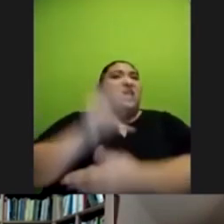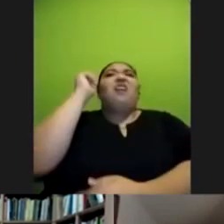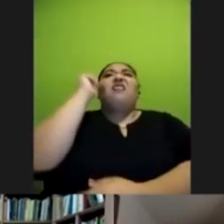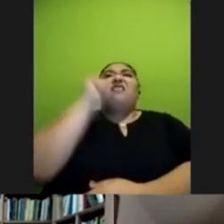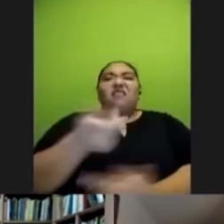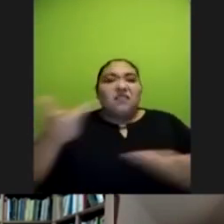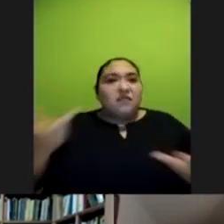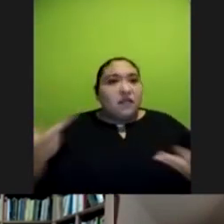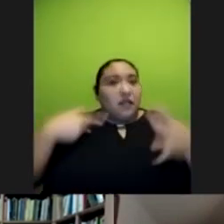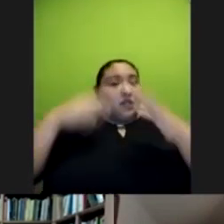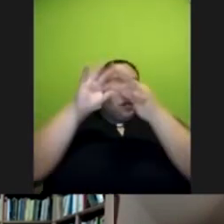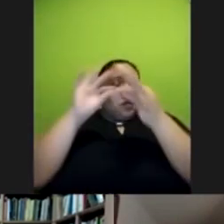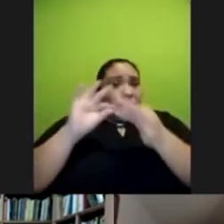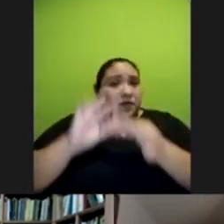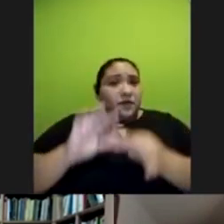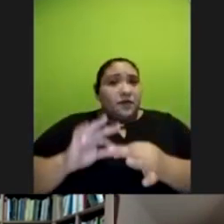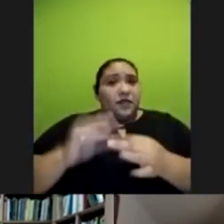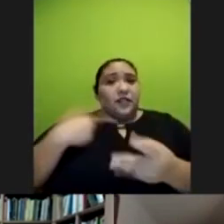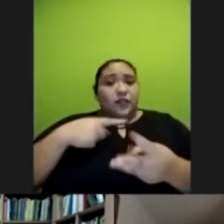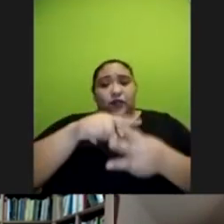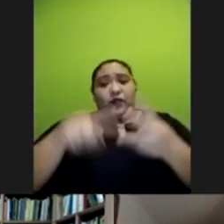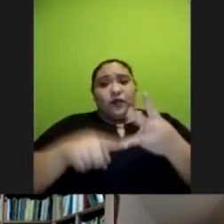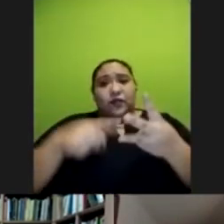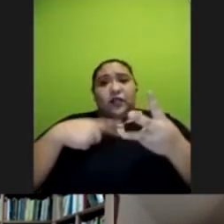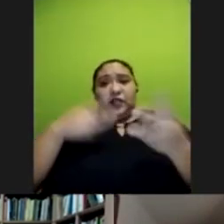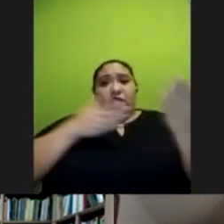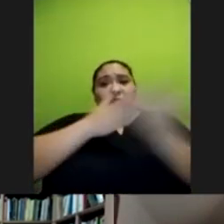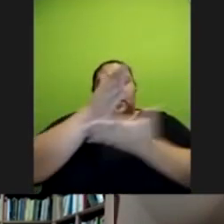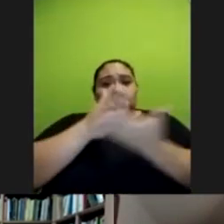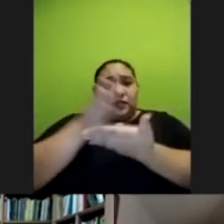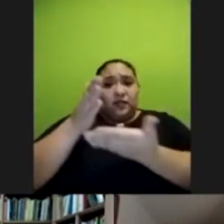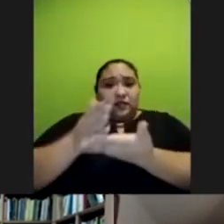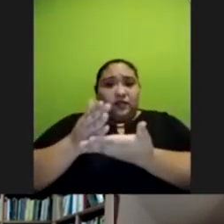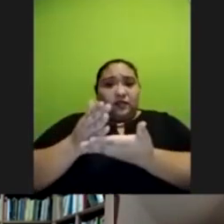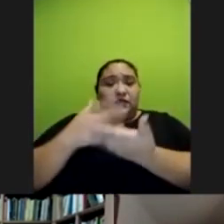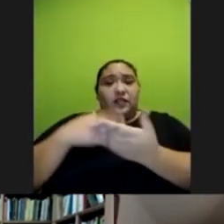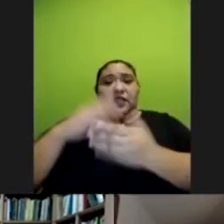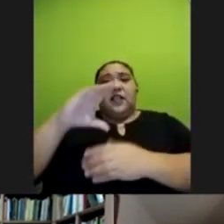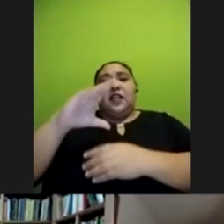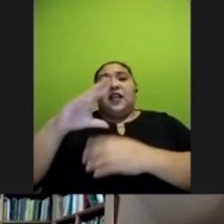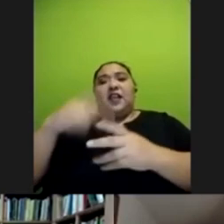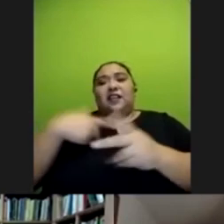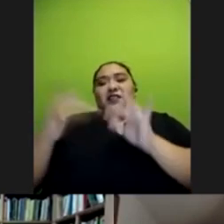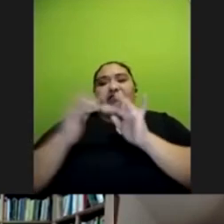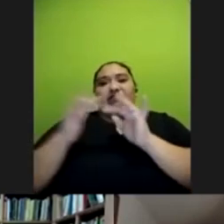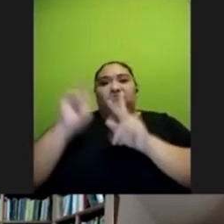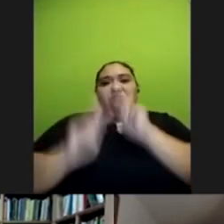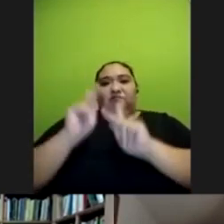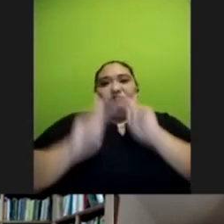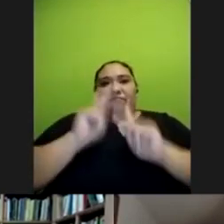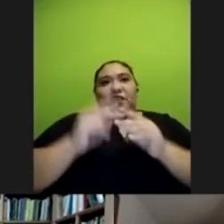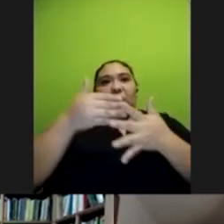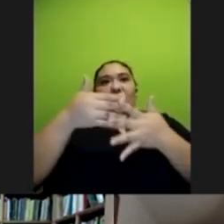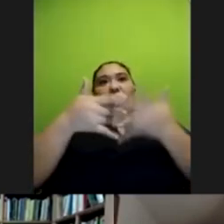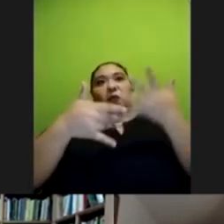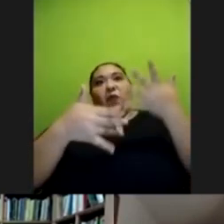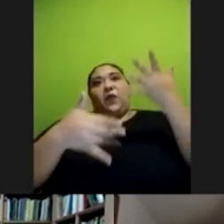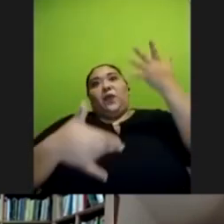Los tres sé que tienen acceso además al chat y se habrán dado cuenta que pues, la cantidad de preguntas sobre cómo